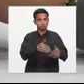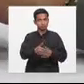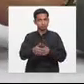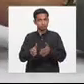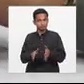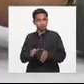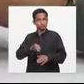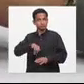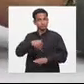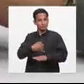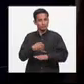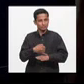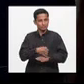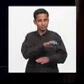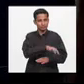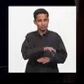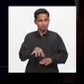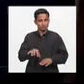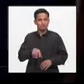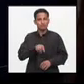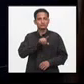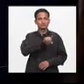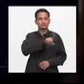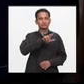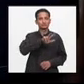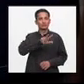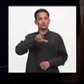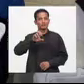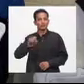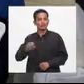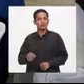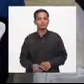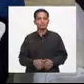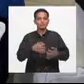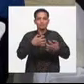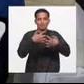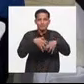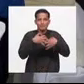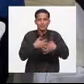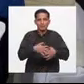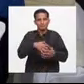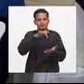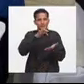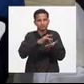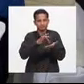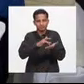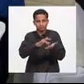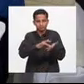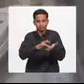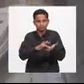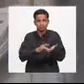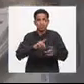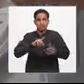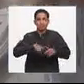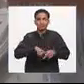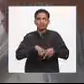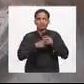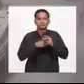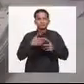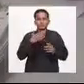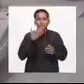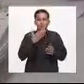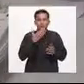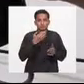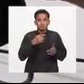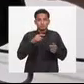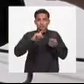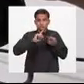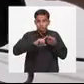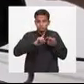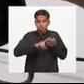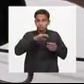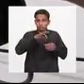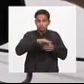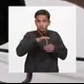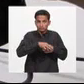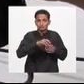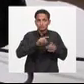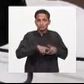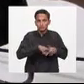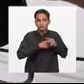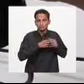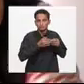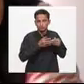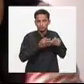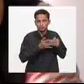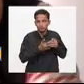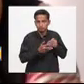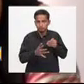120 urnas electrónicas se probaron las diferentes etapas del proceso desde la votación hasta el conteo de los escrutinios